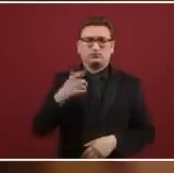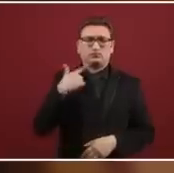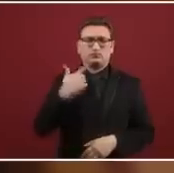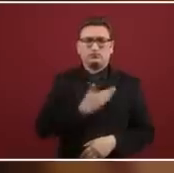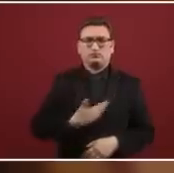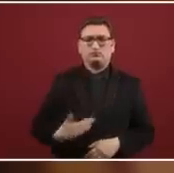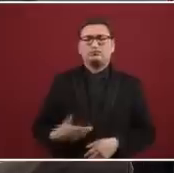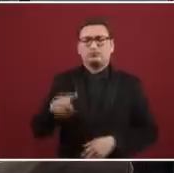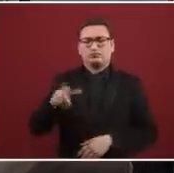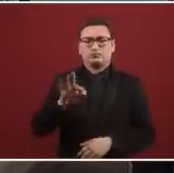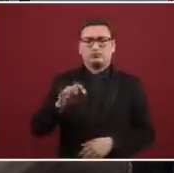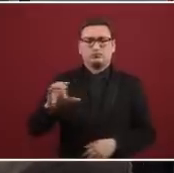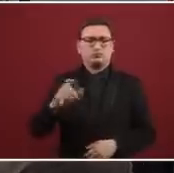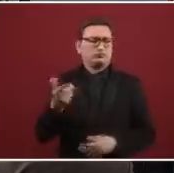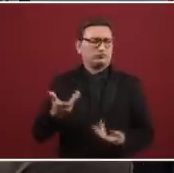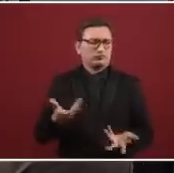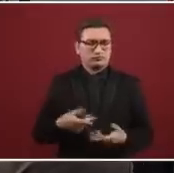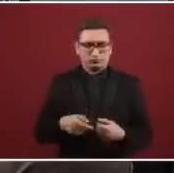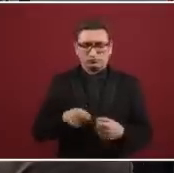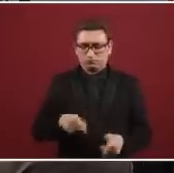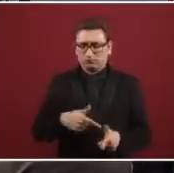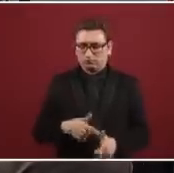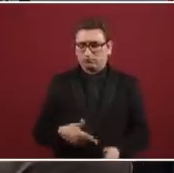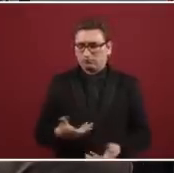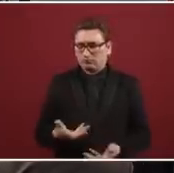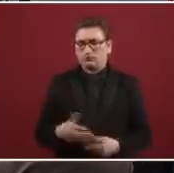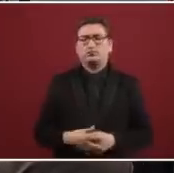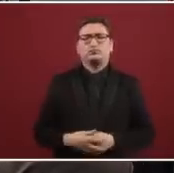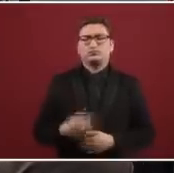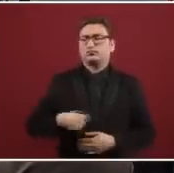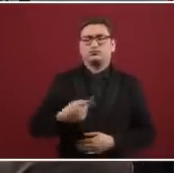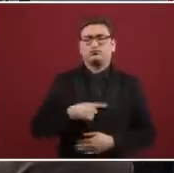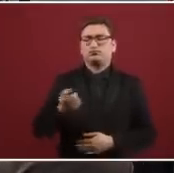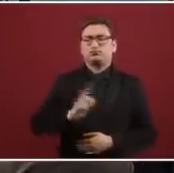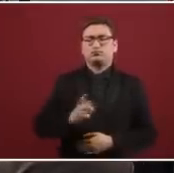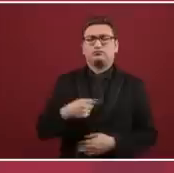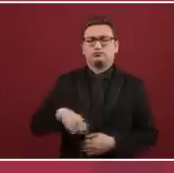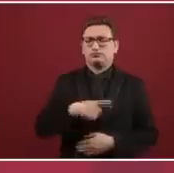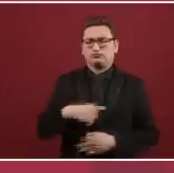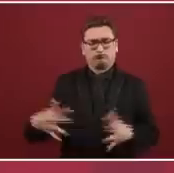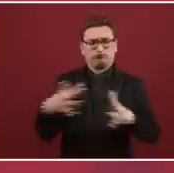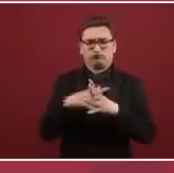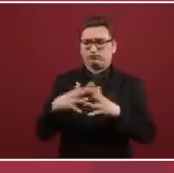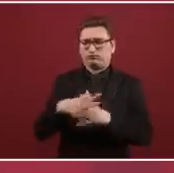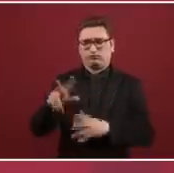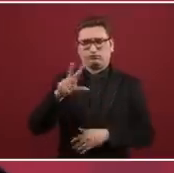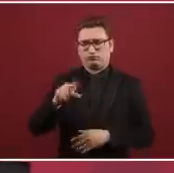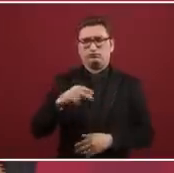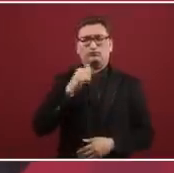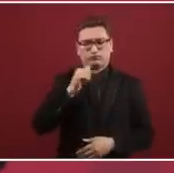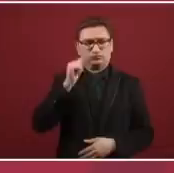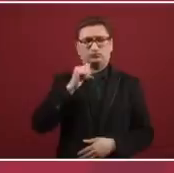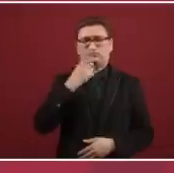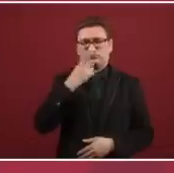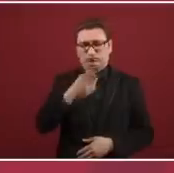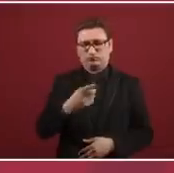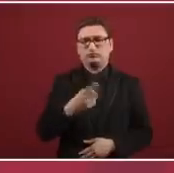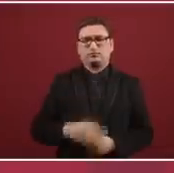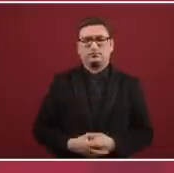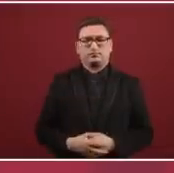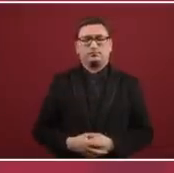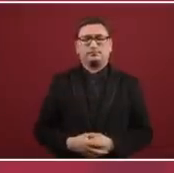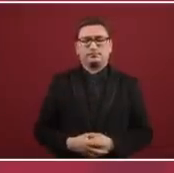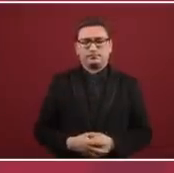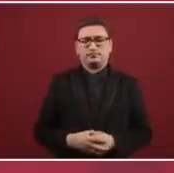respecto. Gracias. No hay ese propósito. Nosotros no queremos la guerra. Lo dije ayer, se acabaron